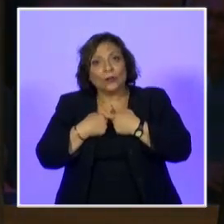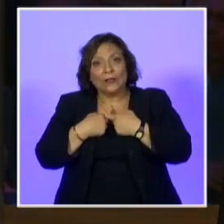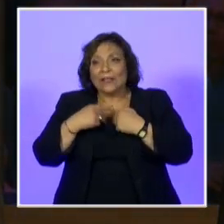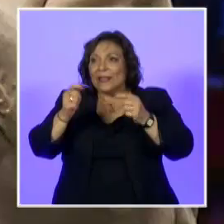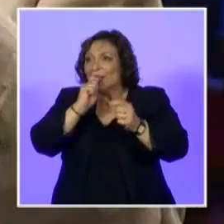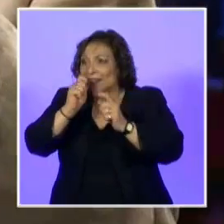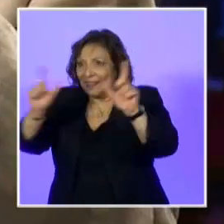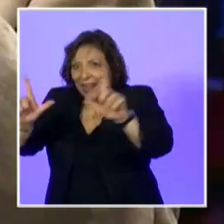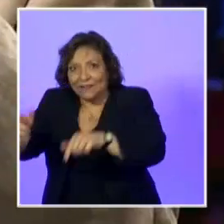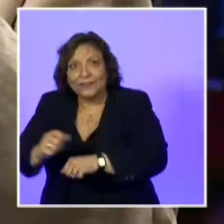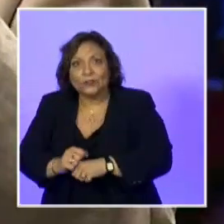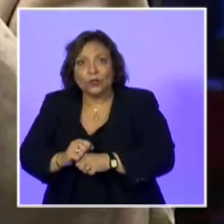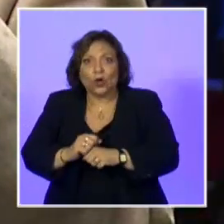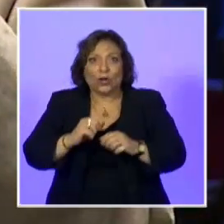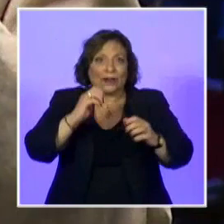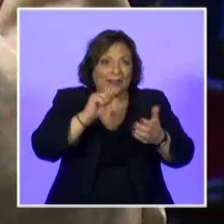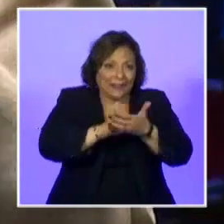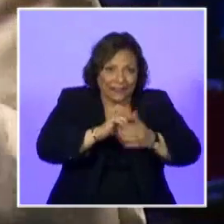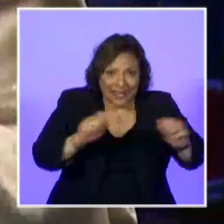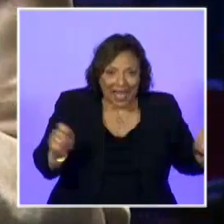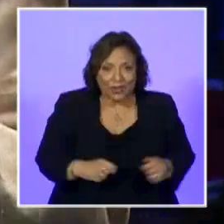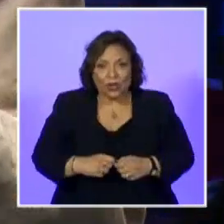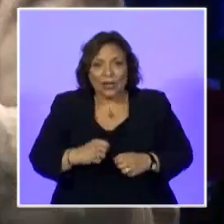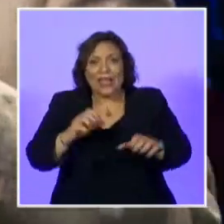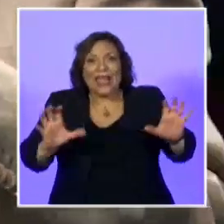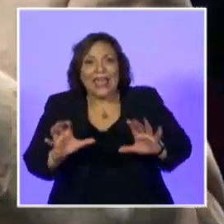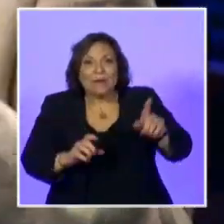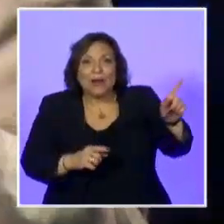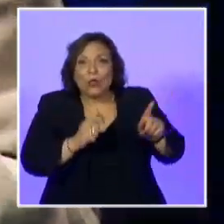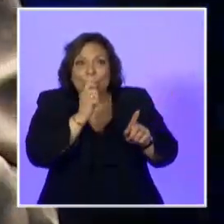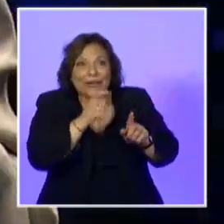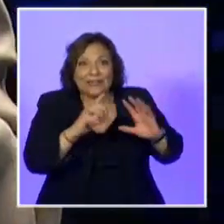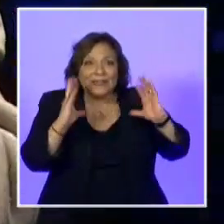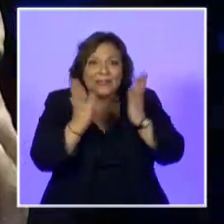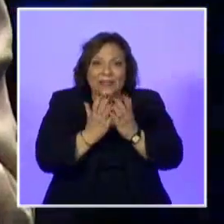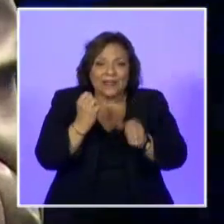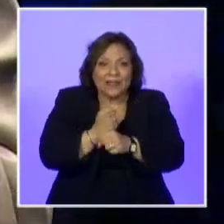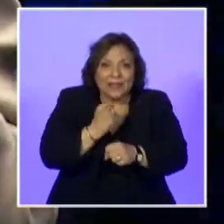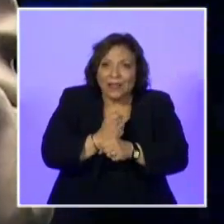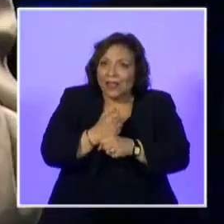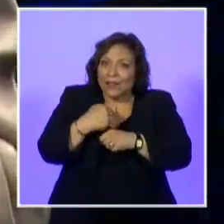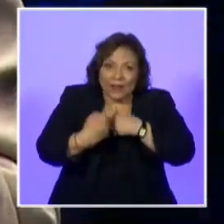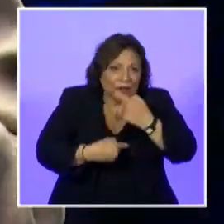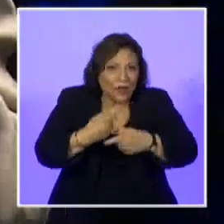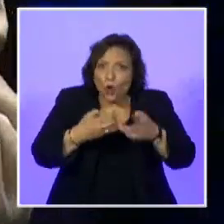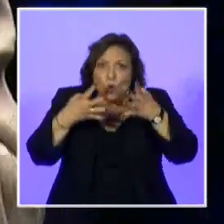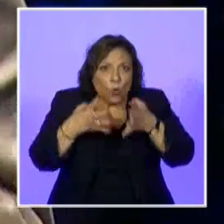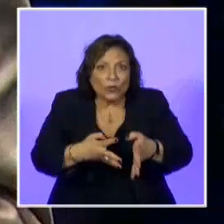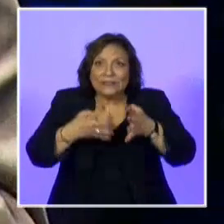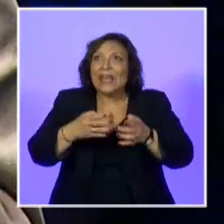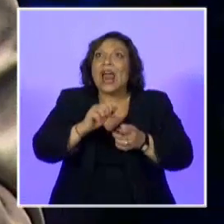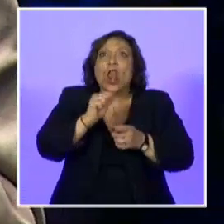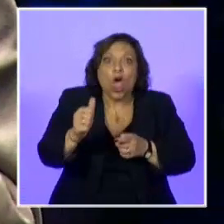de comunicación, a los trabajadores de la prensa que están en una encomiable lucha por